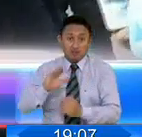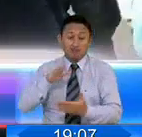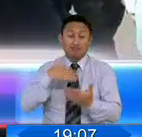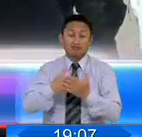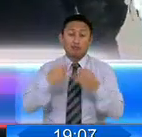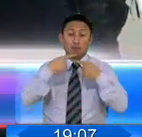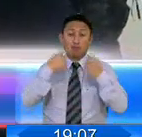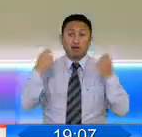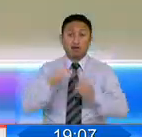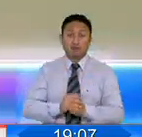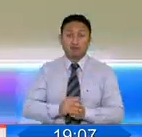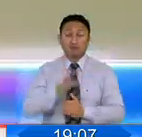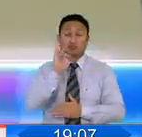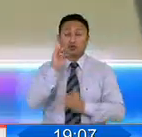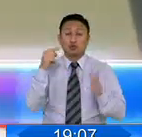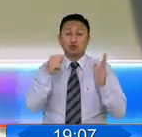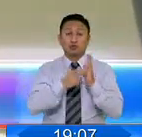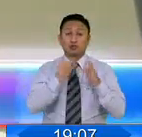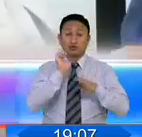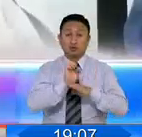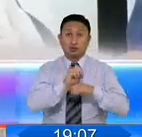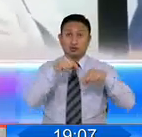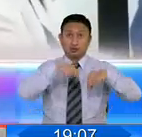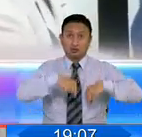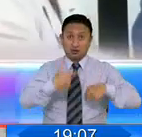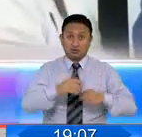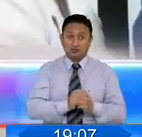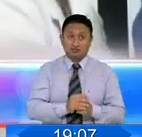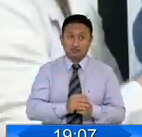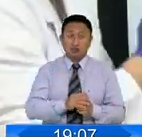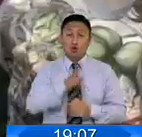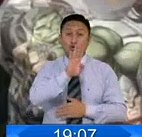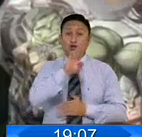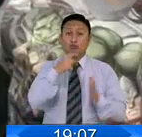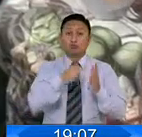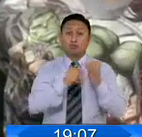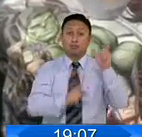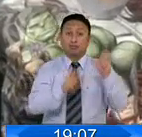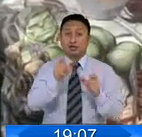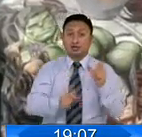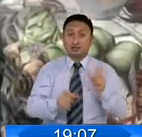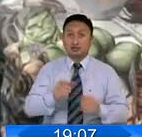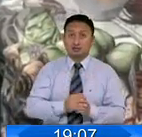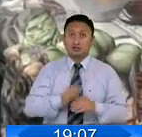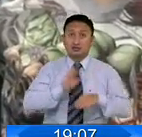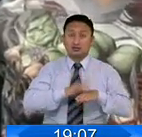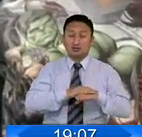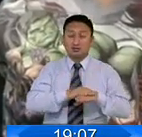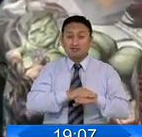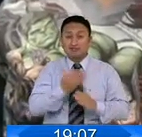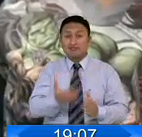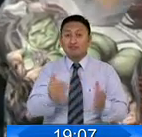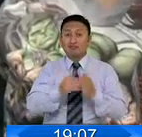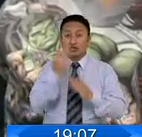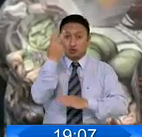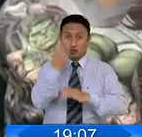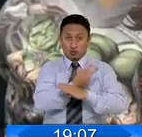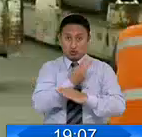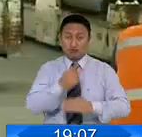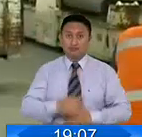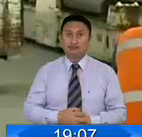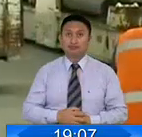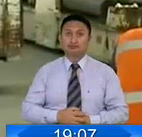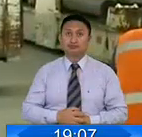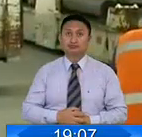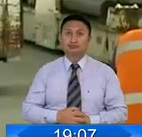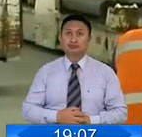pues las 8 mil que Ecuador recibió solo sirven para 4 mil personas, debido a que se aplican dos dosis,